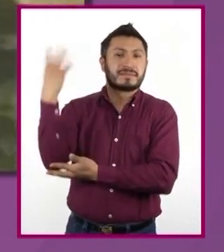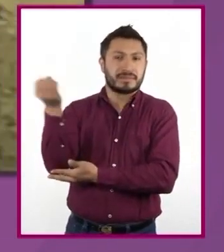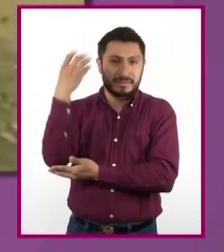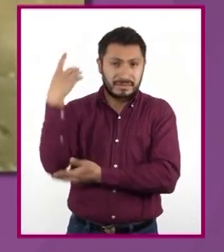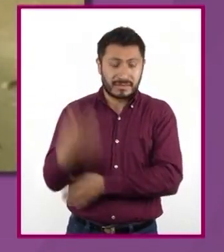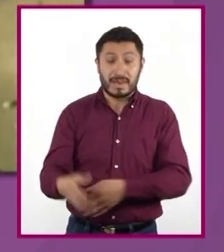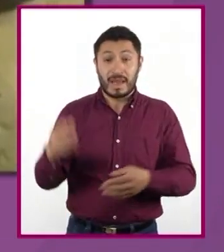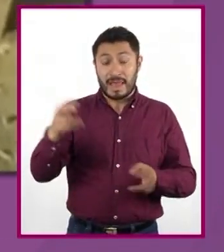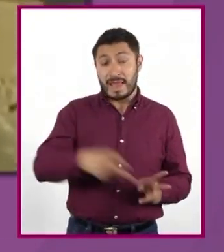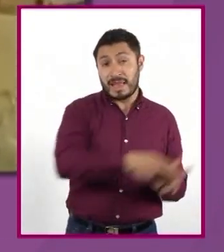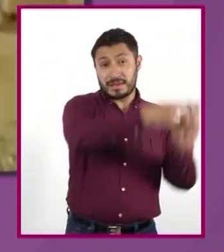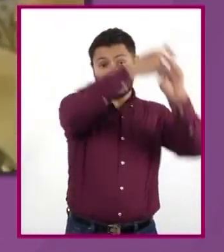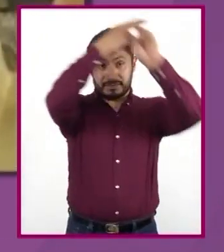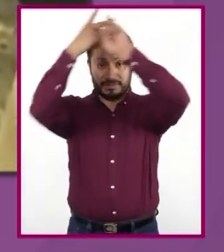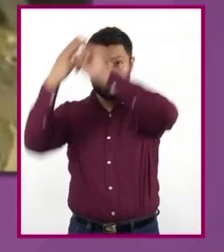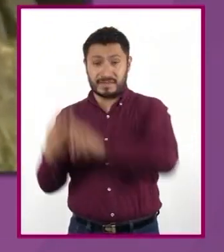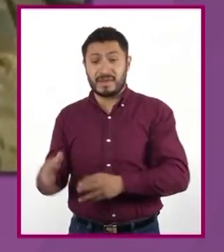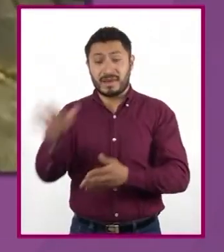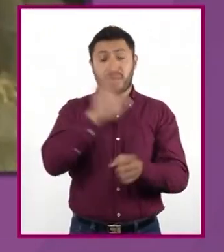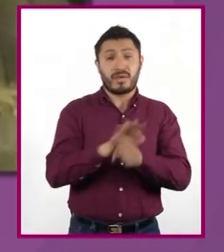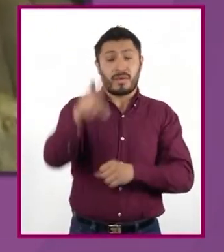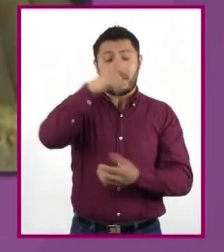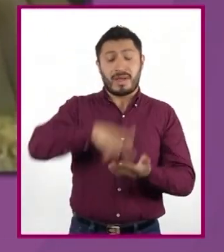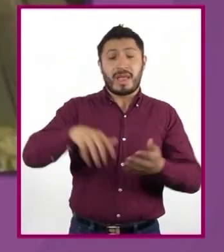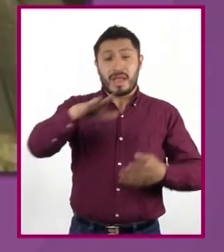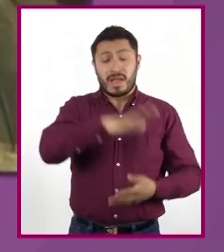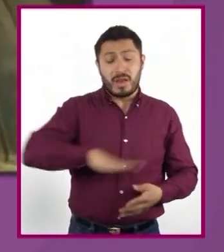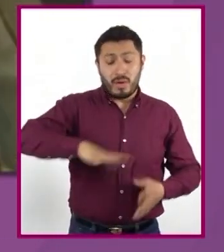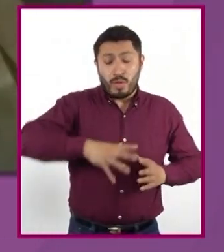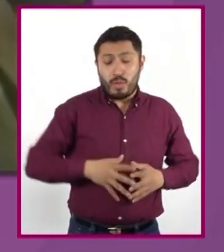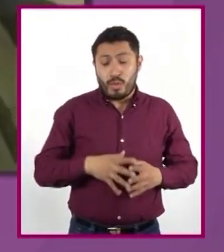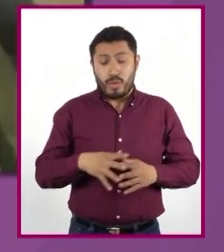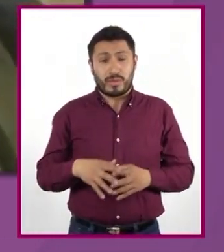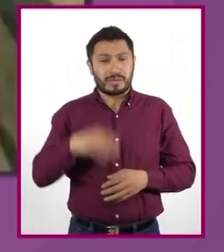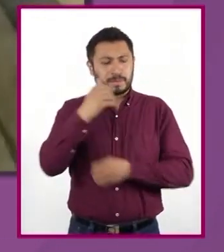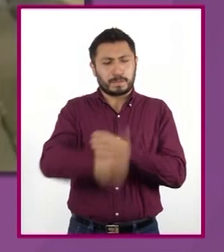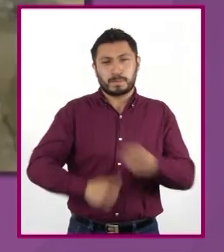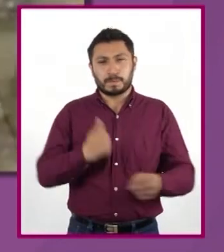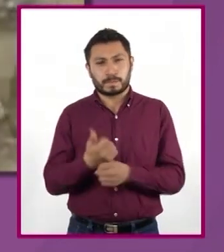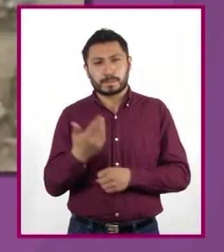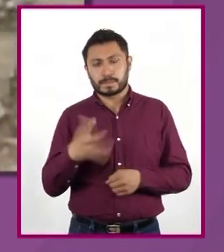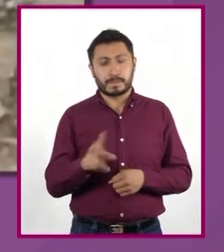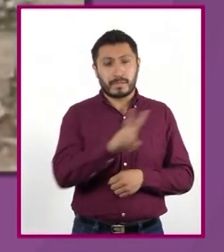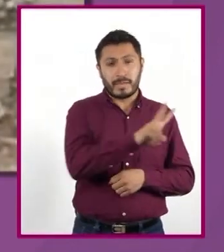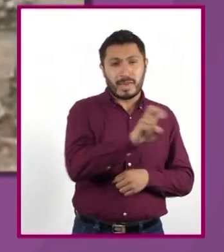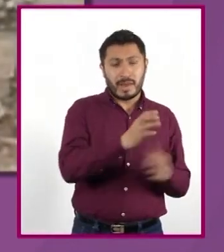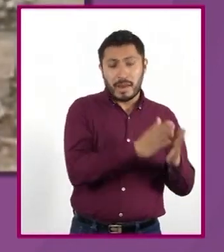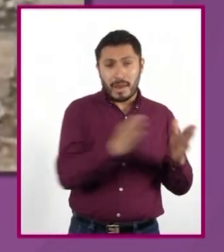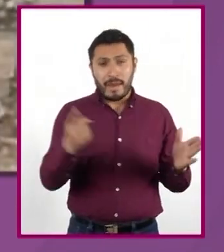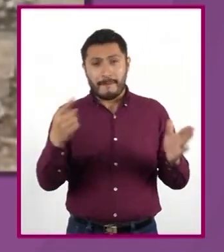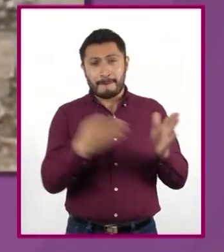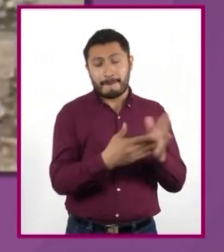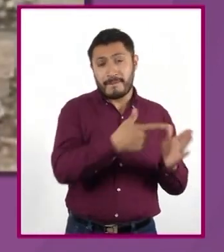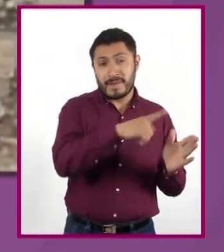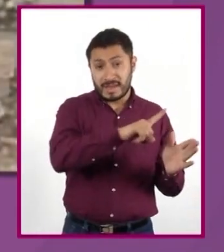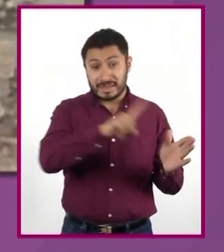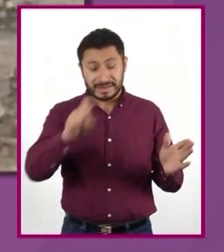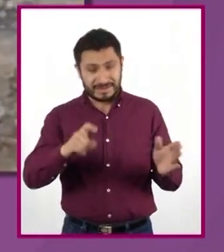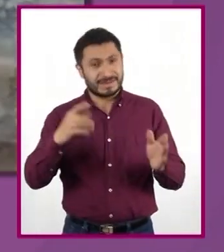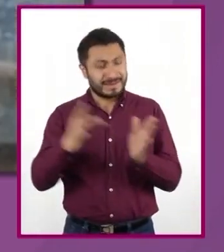y astronómico, el cual se extiende desde los años 200 a 1100 de nuestra